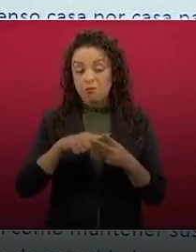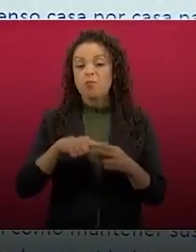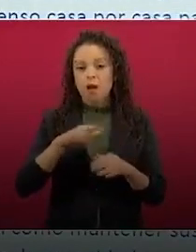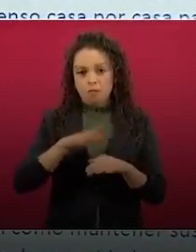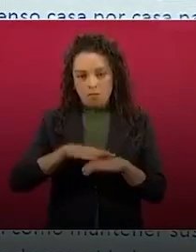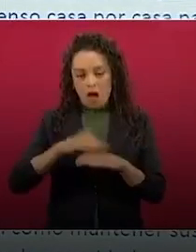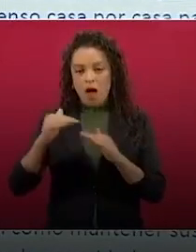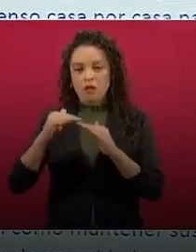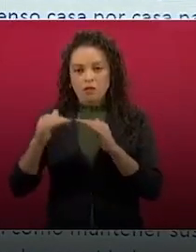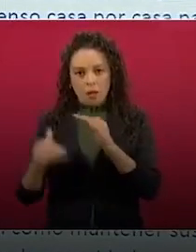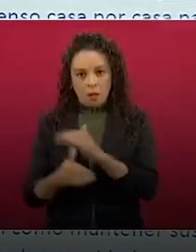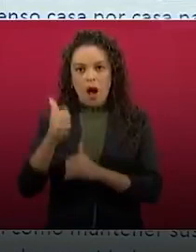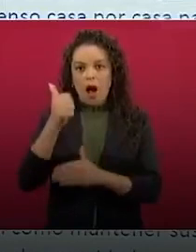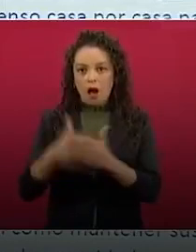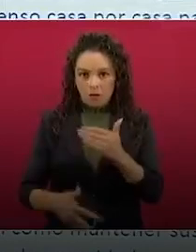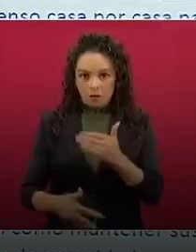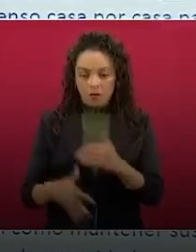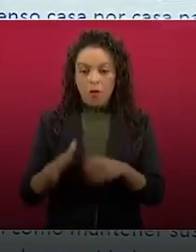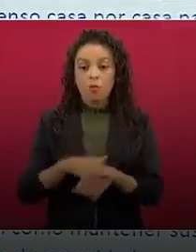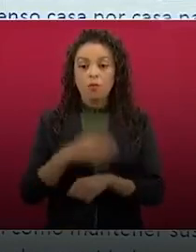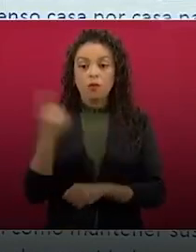porque con la pandemia,